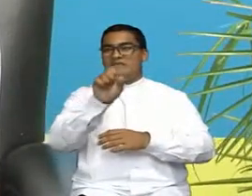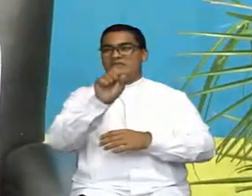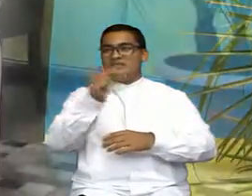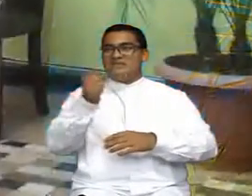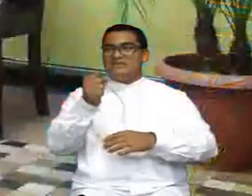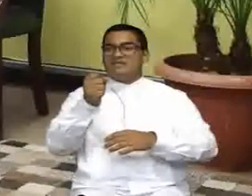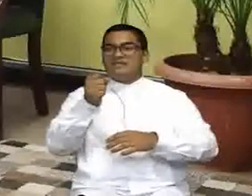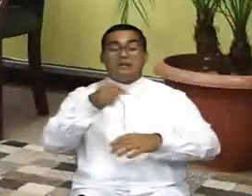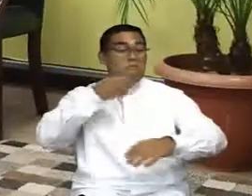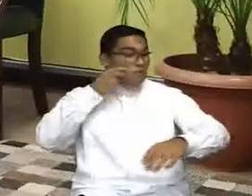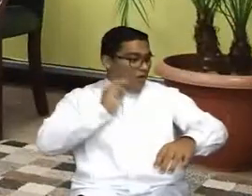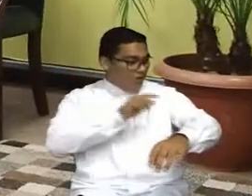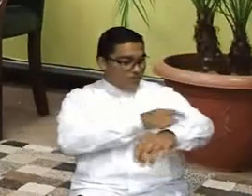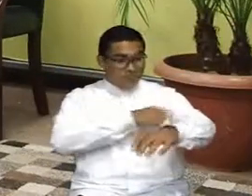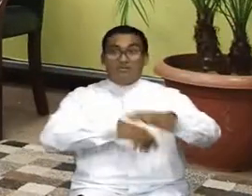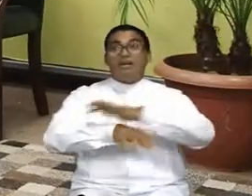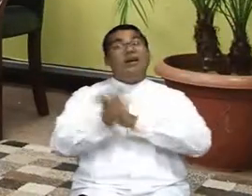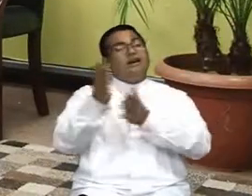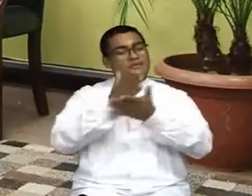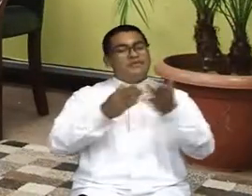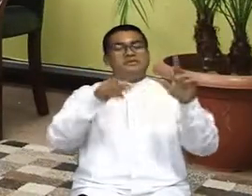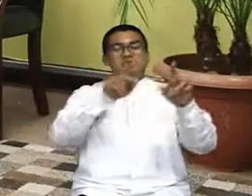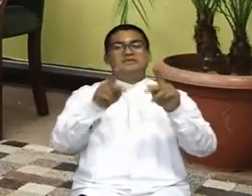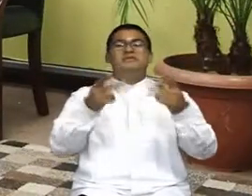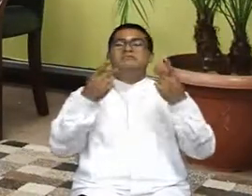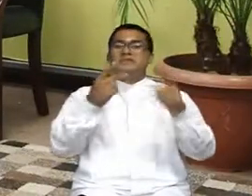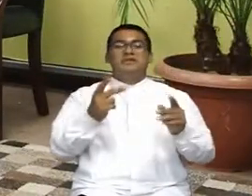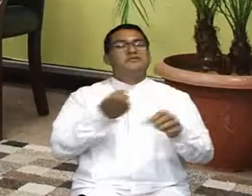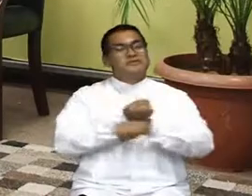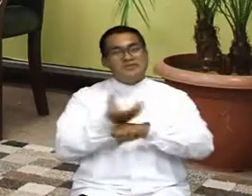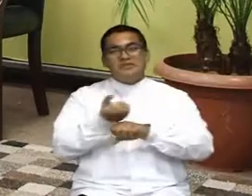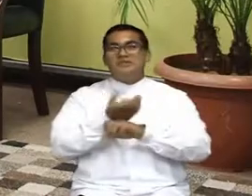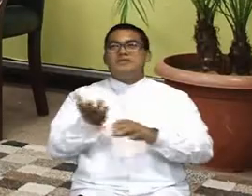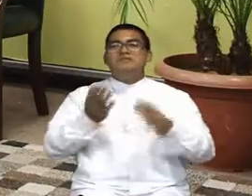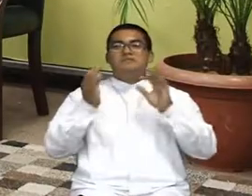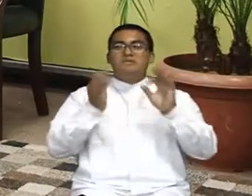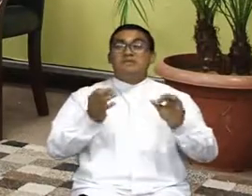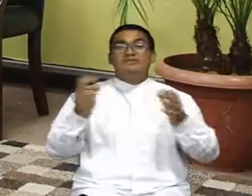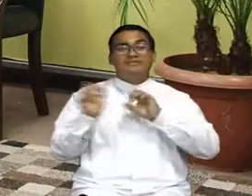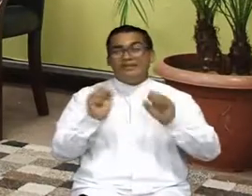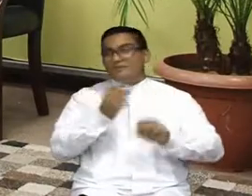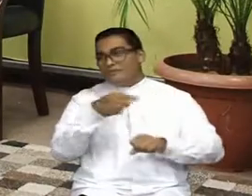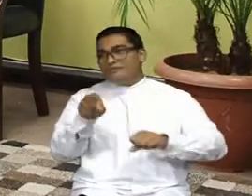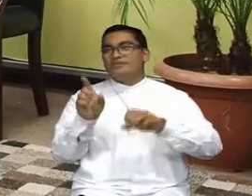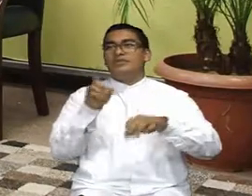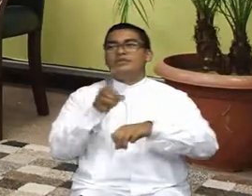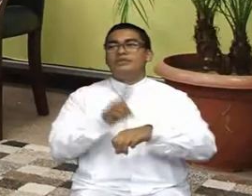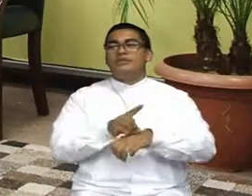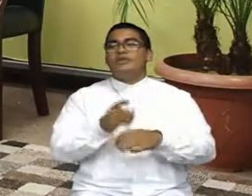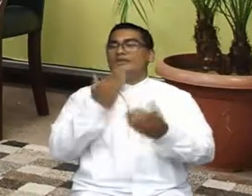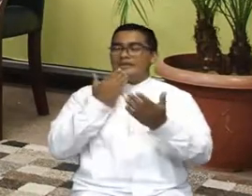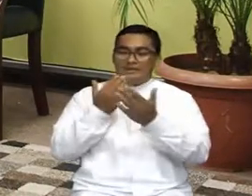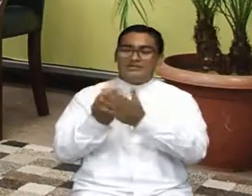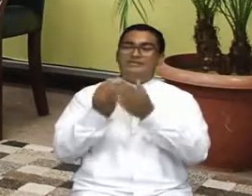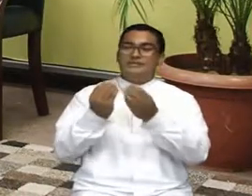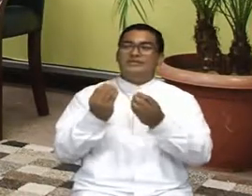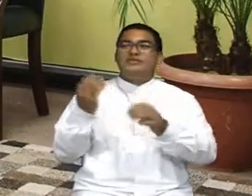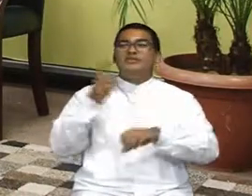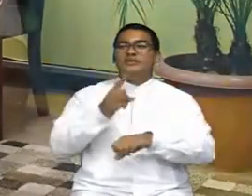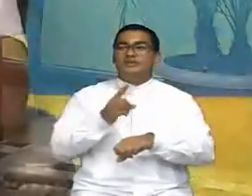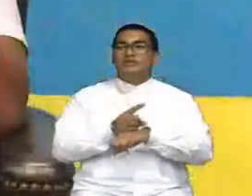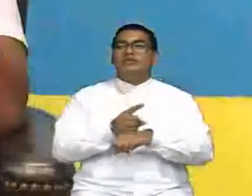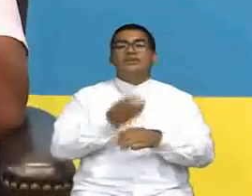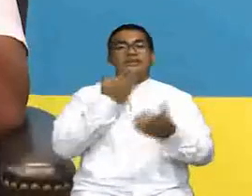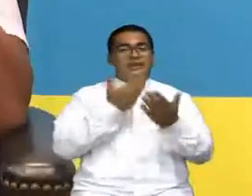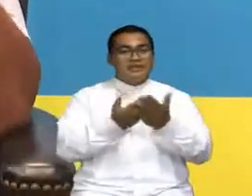población nicaragüense y que hay que tratarlo a tiempo para evitar consecuencias en un futuro. Le agradecemos, doctora. Le agradecemos